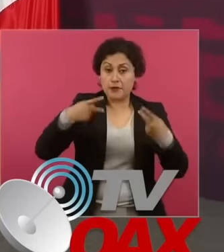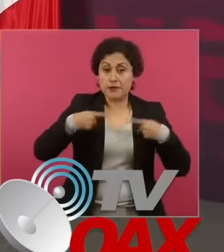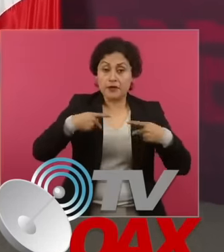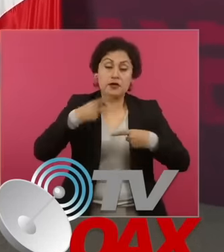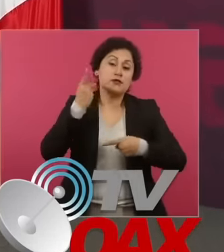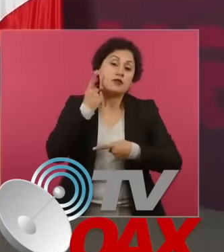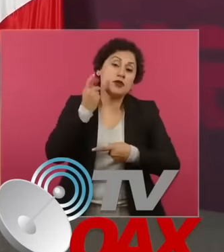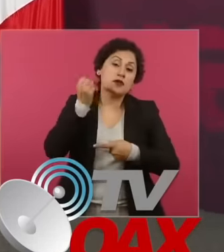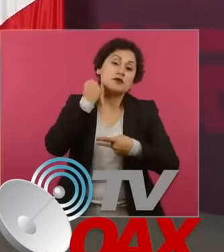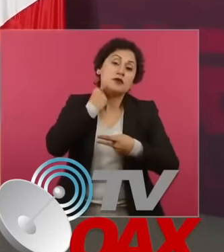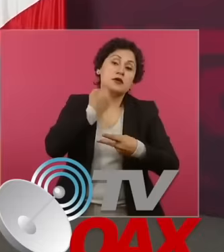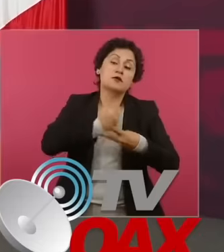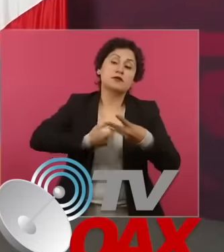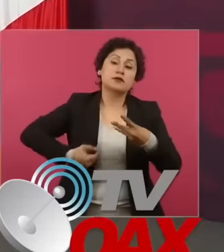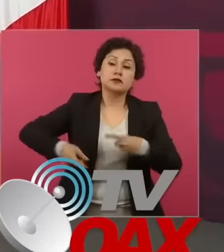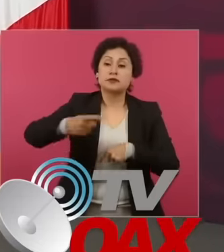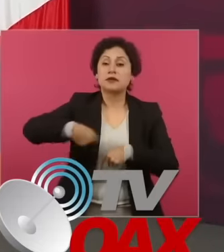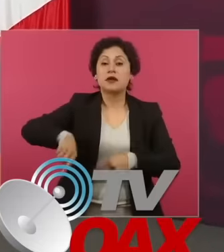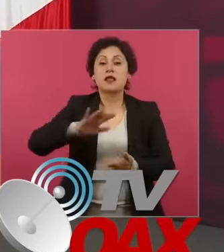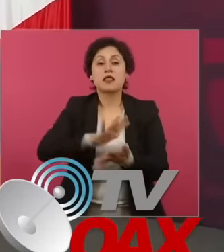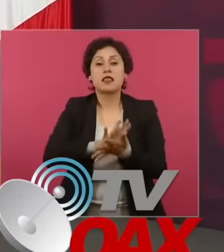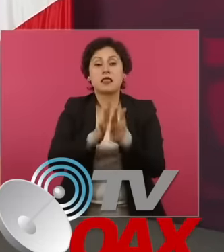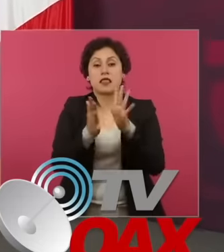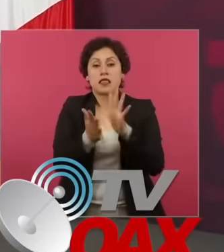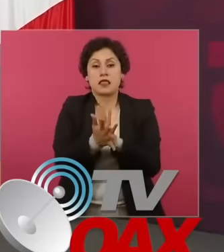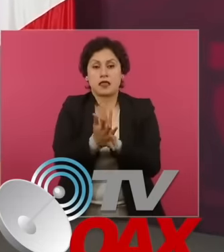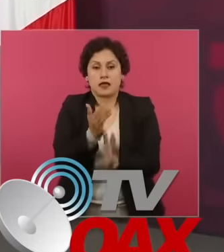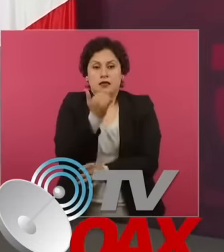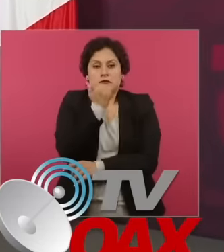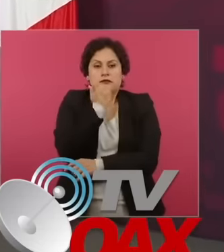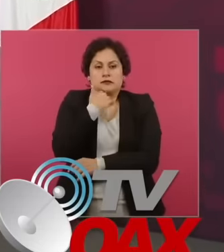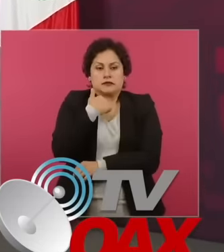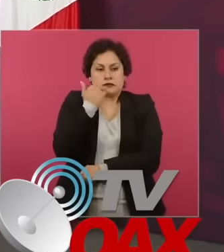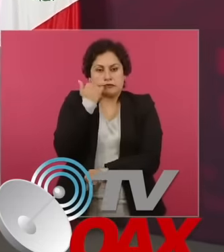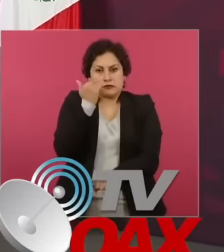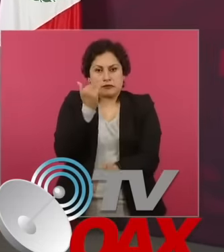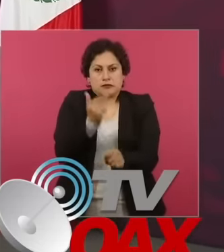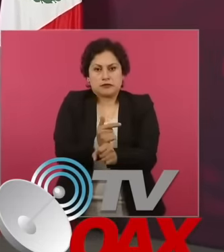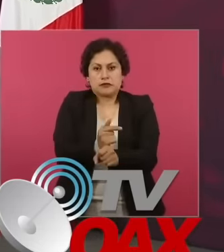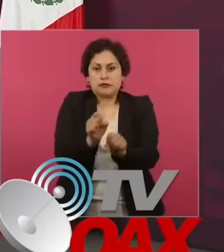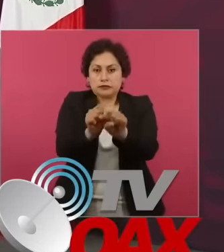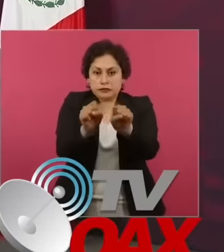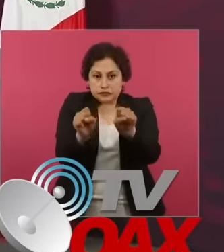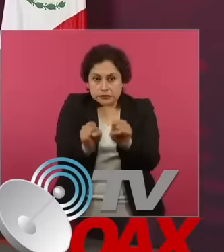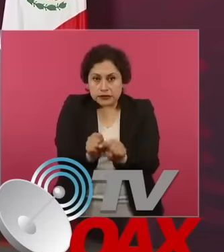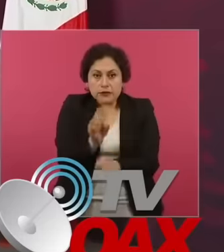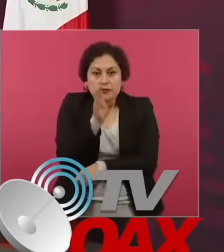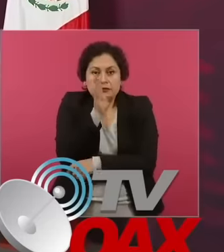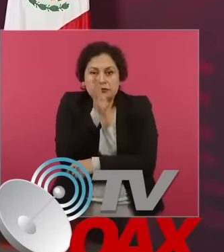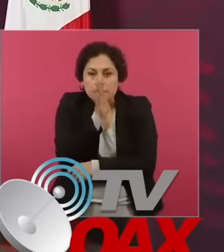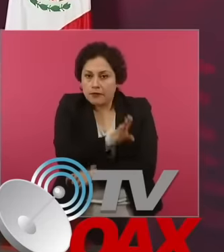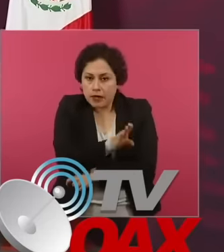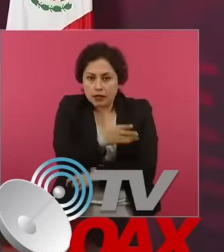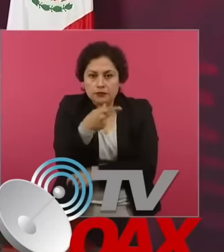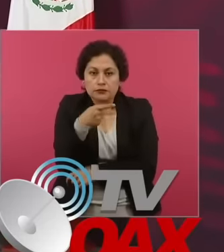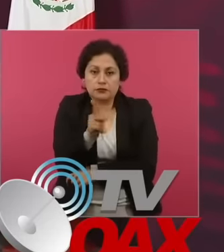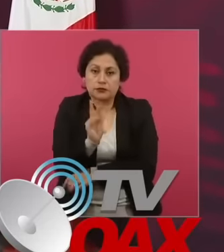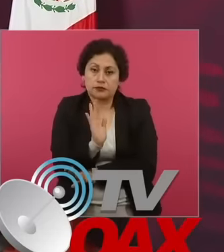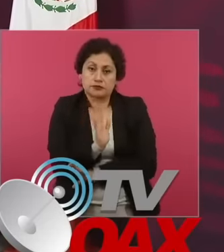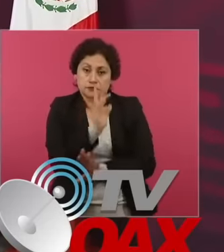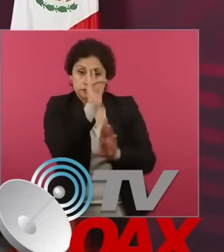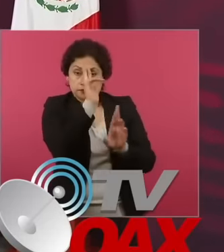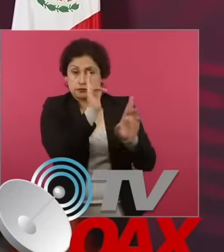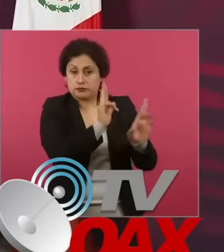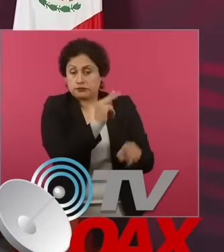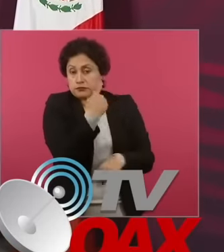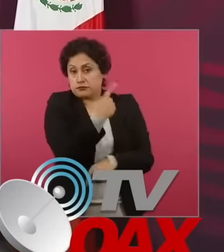es un sistema que considero está mal, pero así son sus leyes y pues